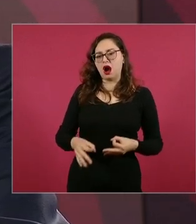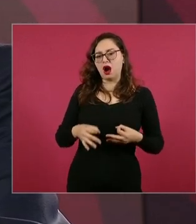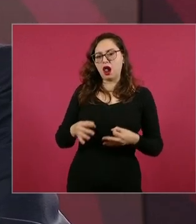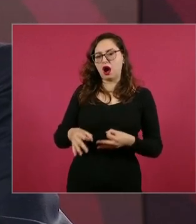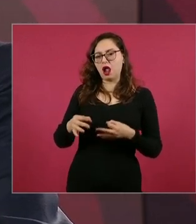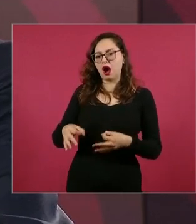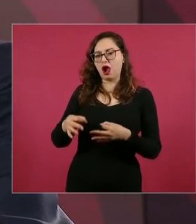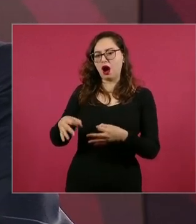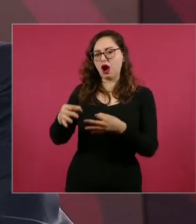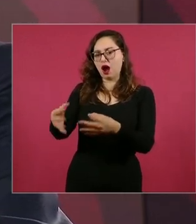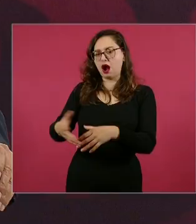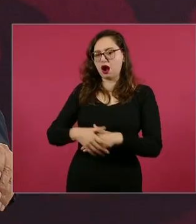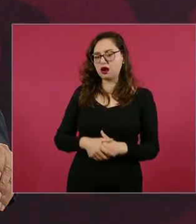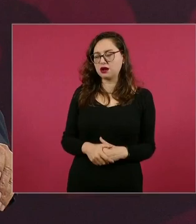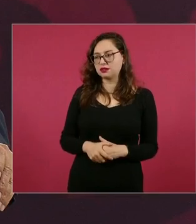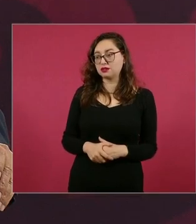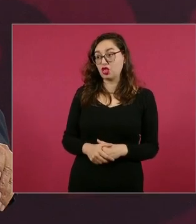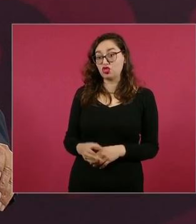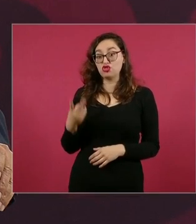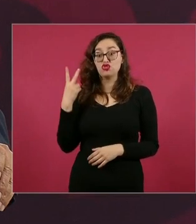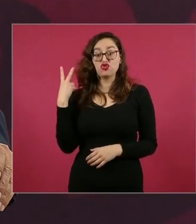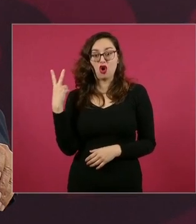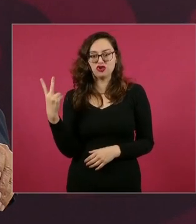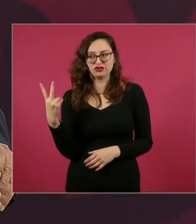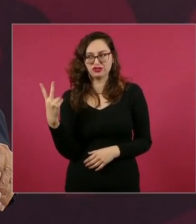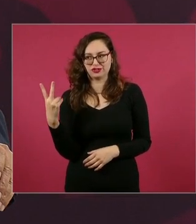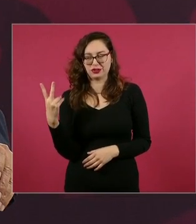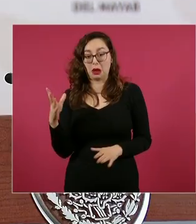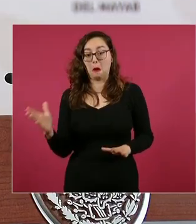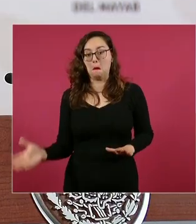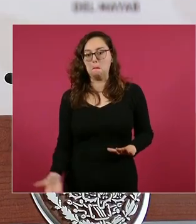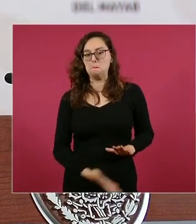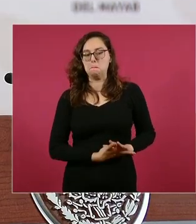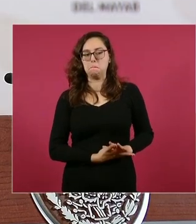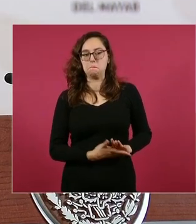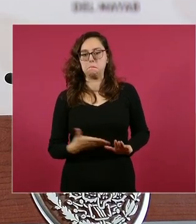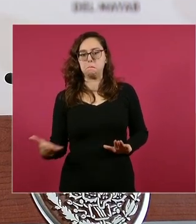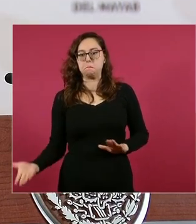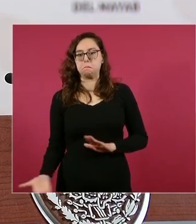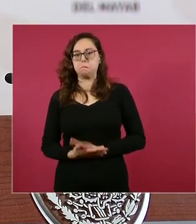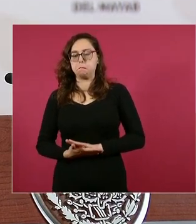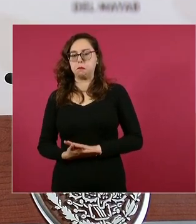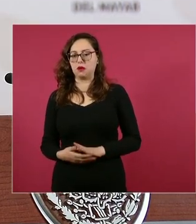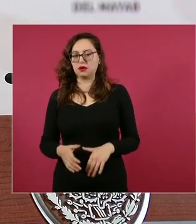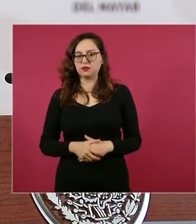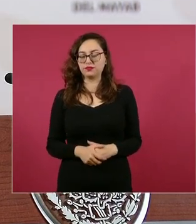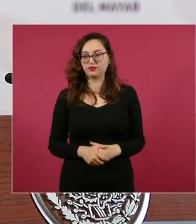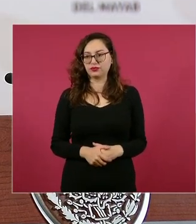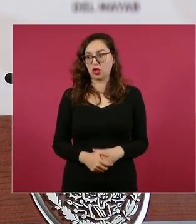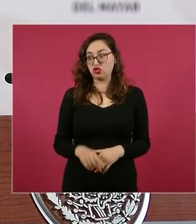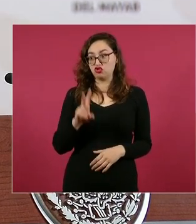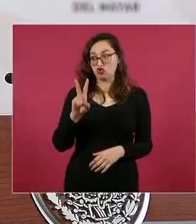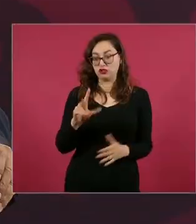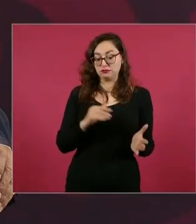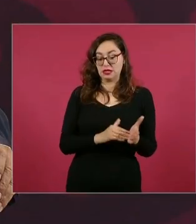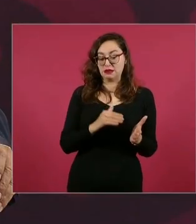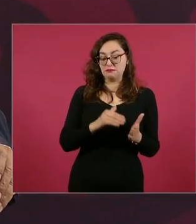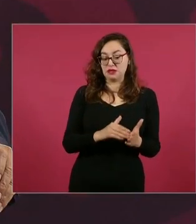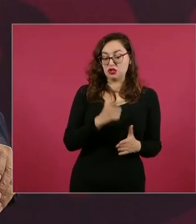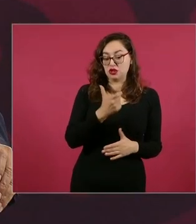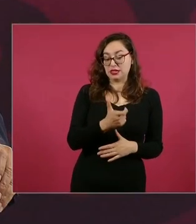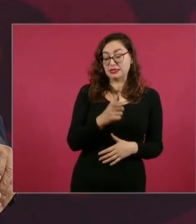resolverlos dos expedientes uno de 2000 millones y otro de 33000